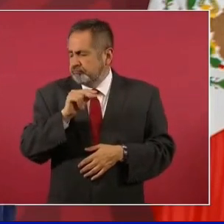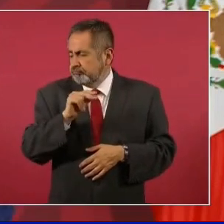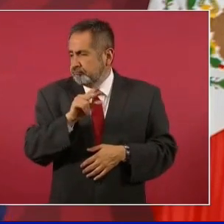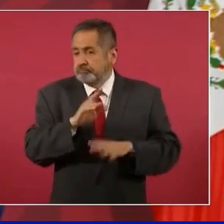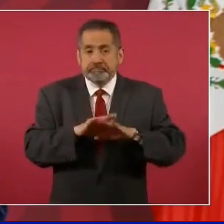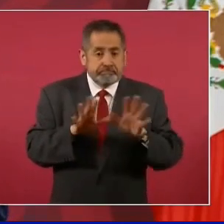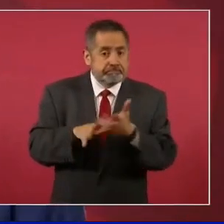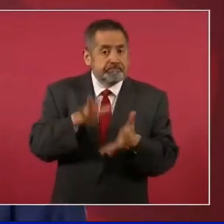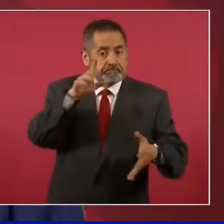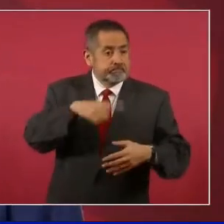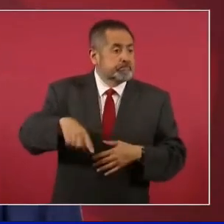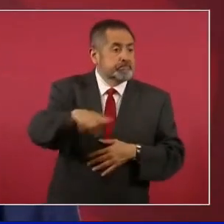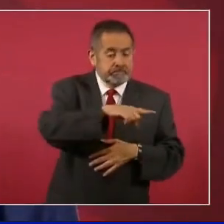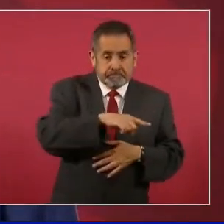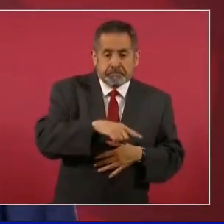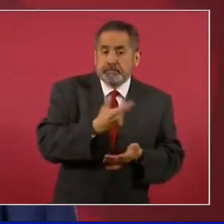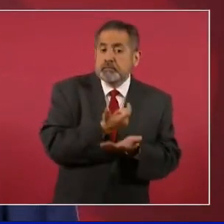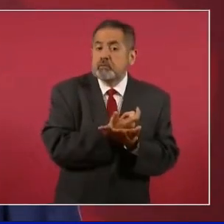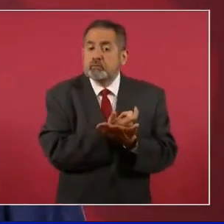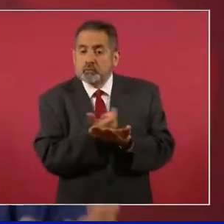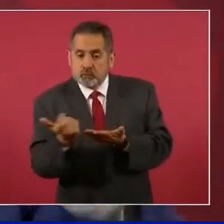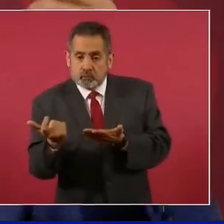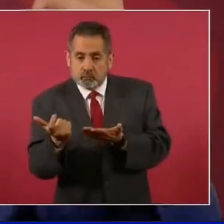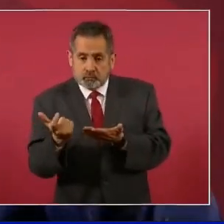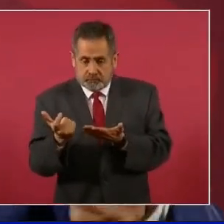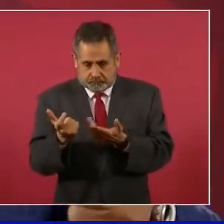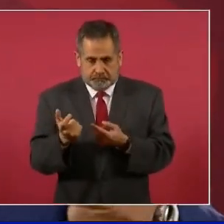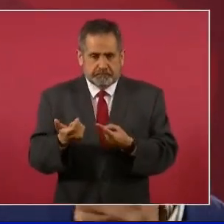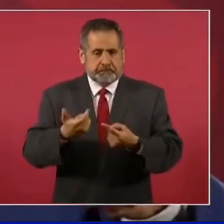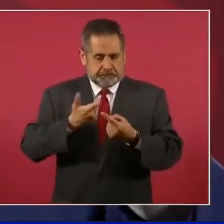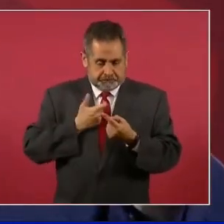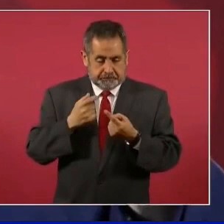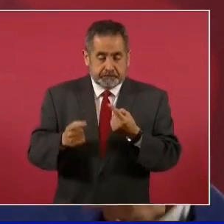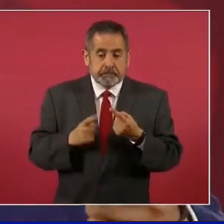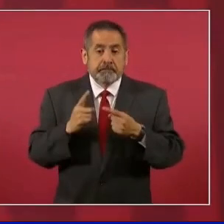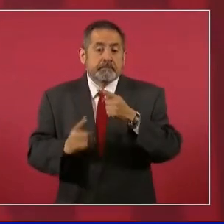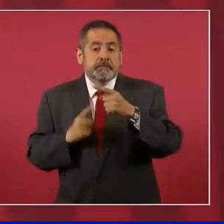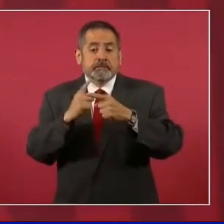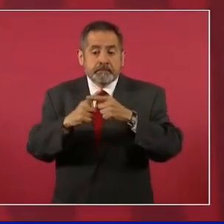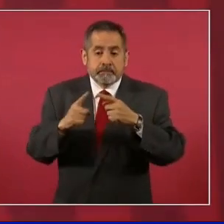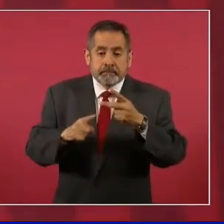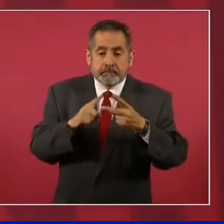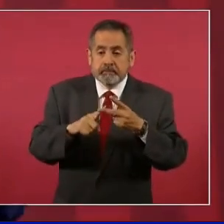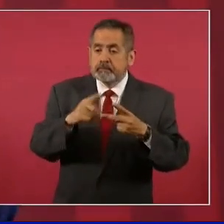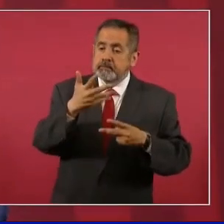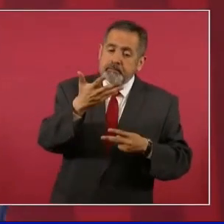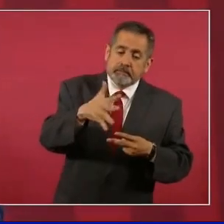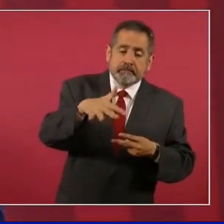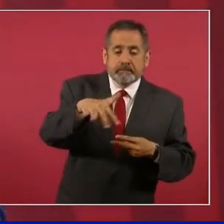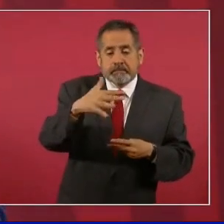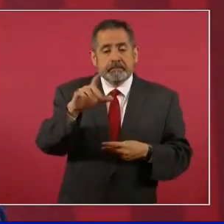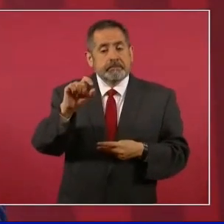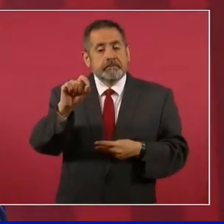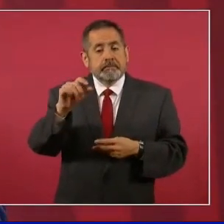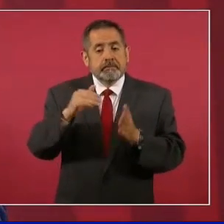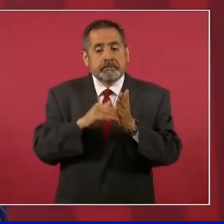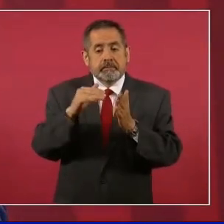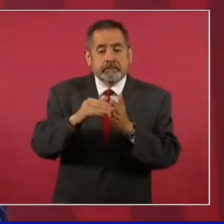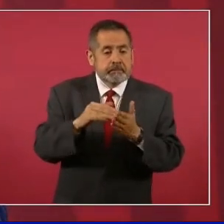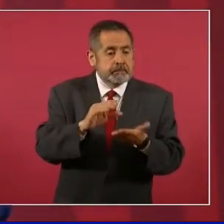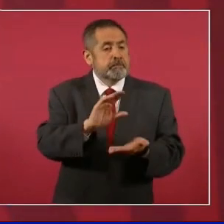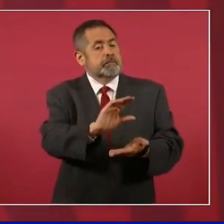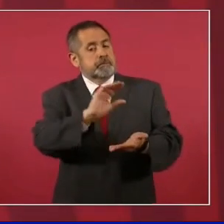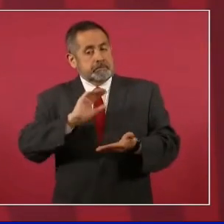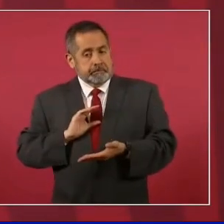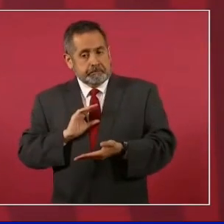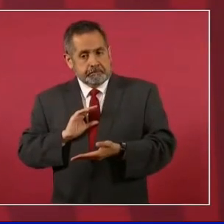pero aparte del sueldo le daban 10, 15, 20 millones de pesos